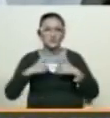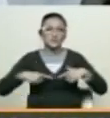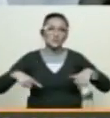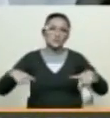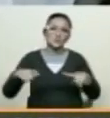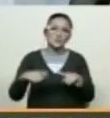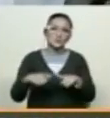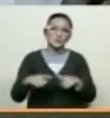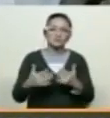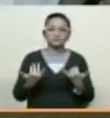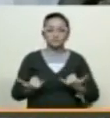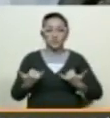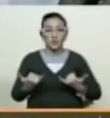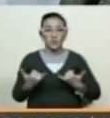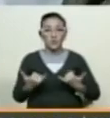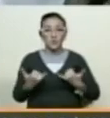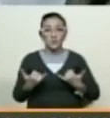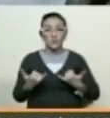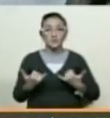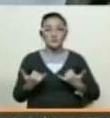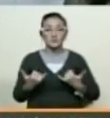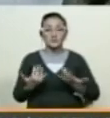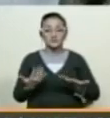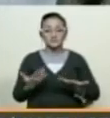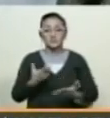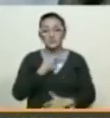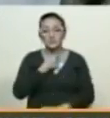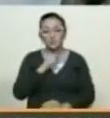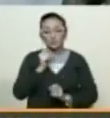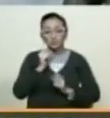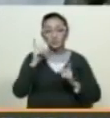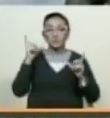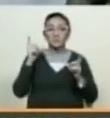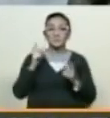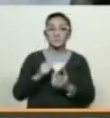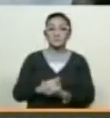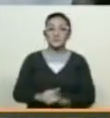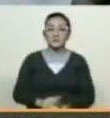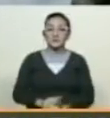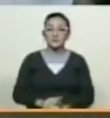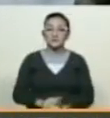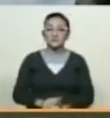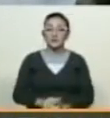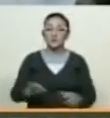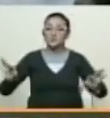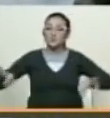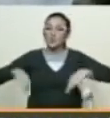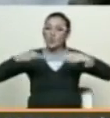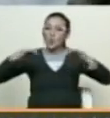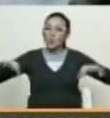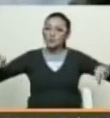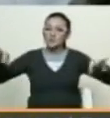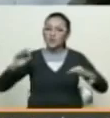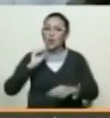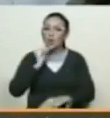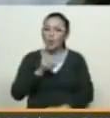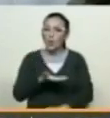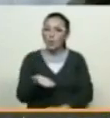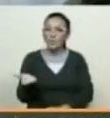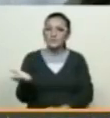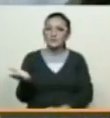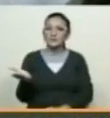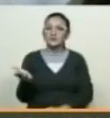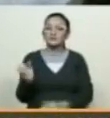como hoy tenemos por lo menos la grata sorpresa de un concierto que nos estarán dando los jóvenes dentro